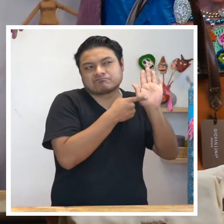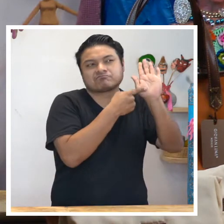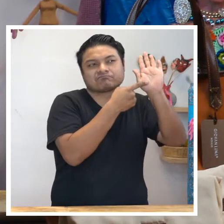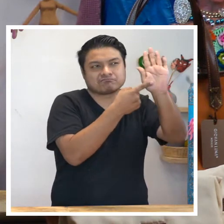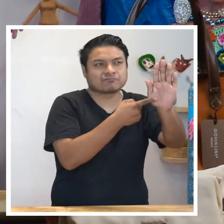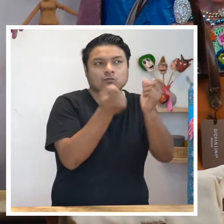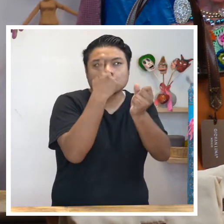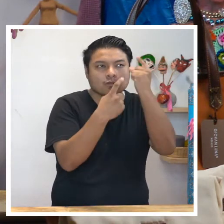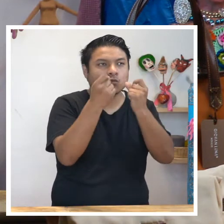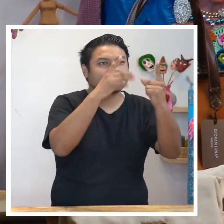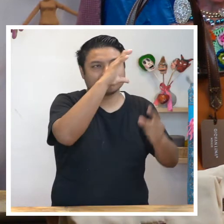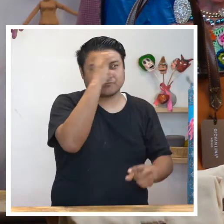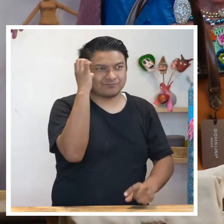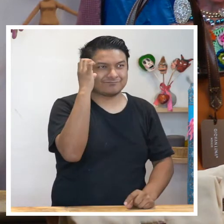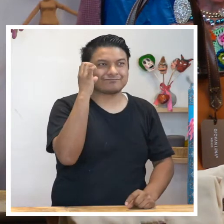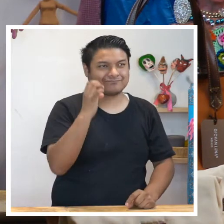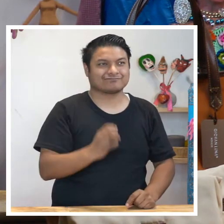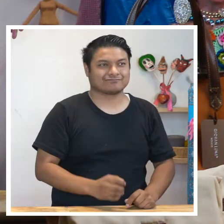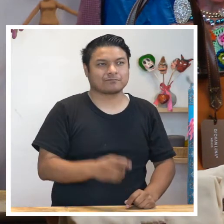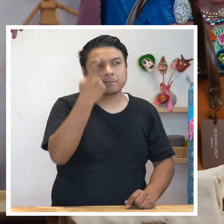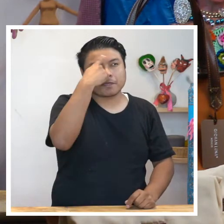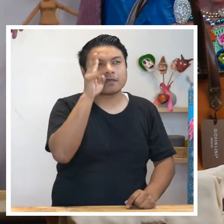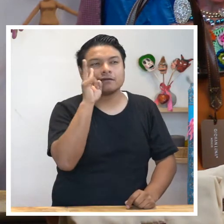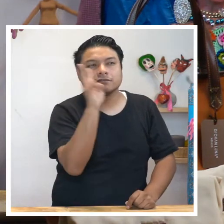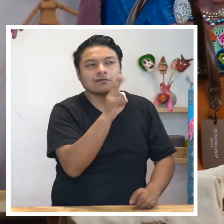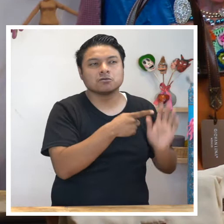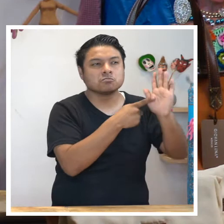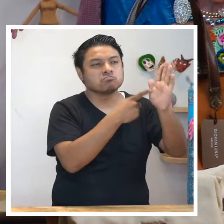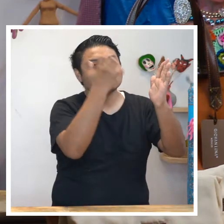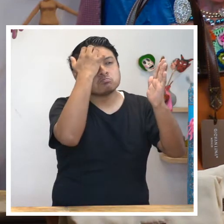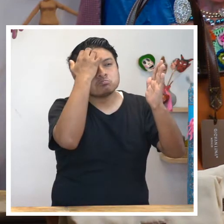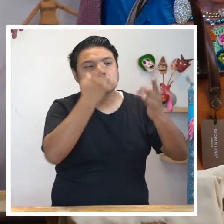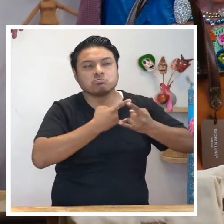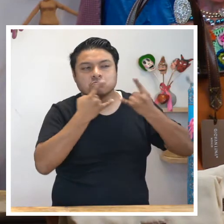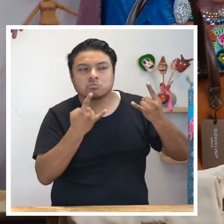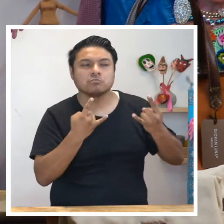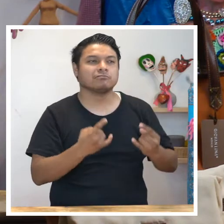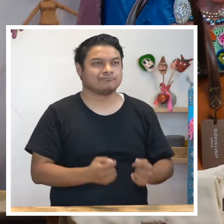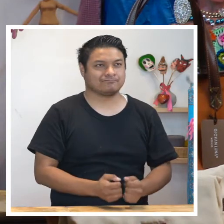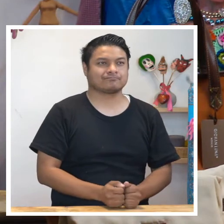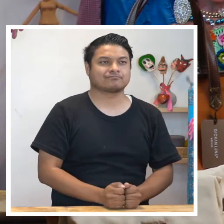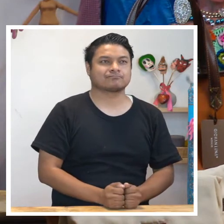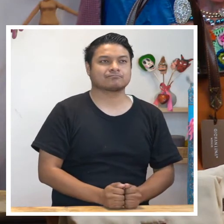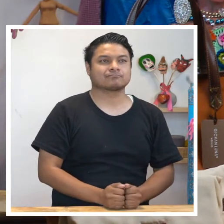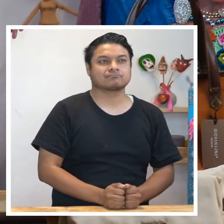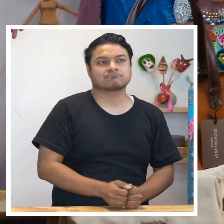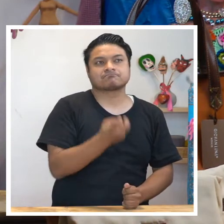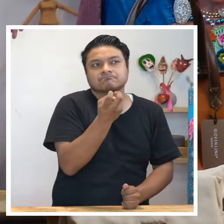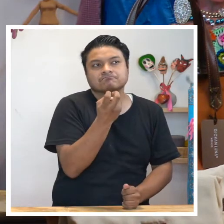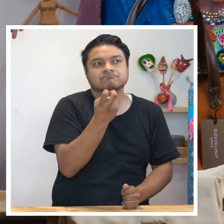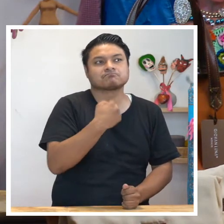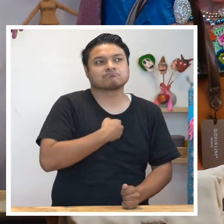caminar. Entonces, pues dije, bueno, vamos a vender gorras para que la gente, y muchos modelos, ¿no? De